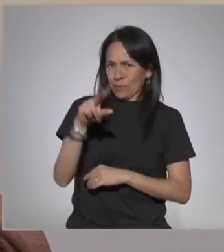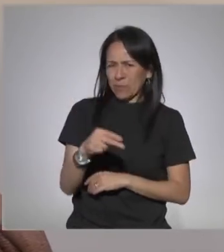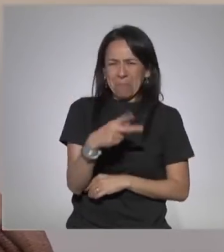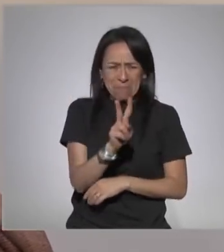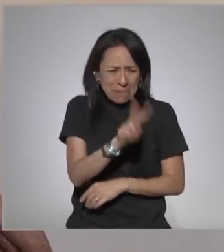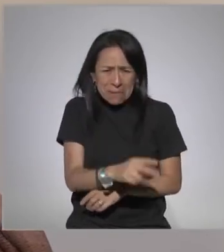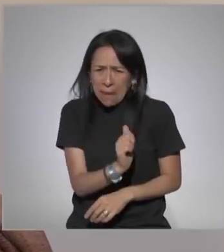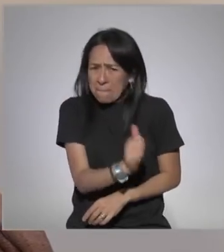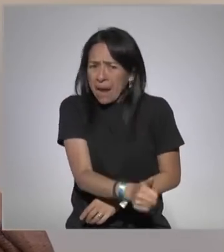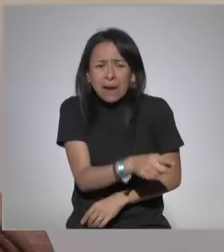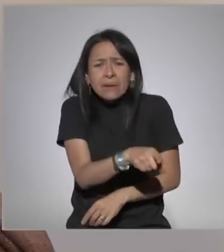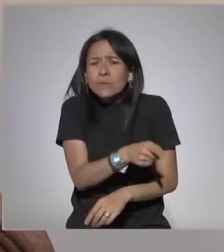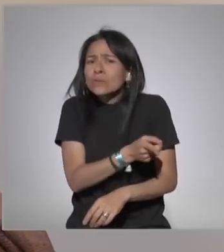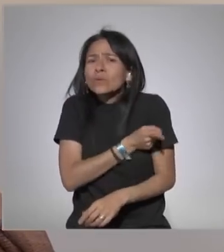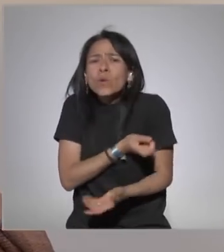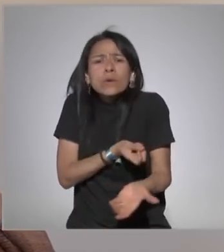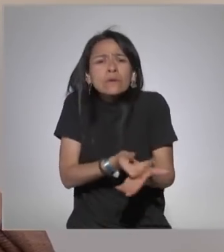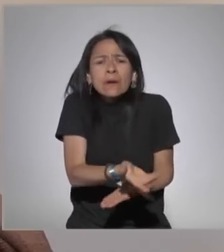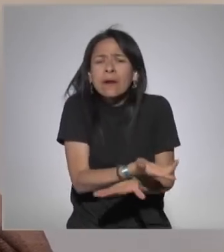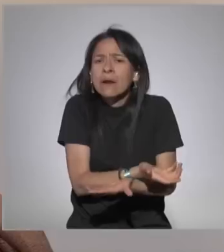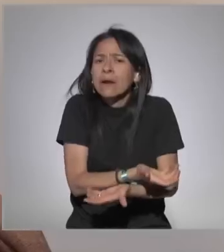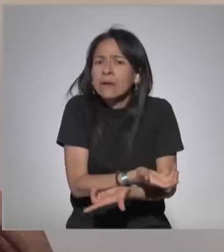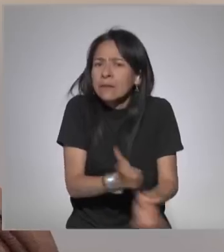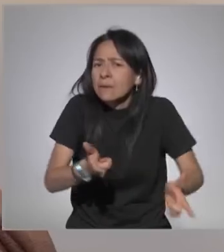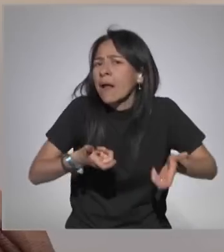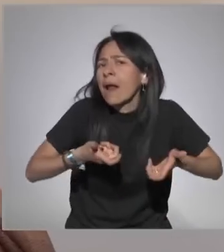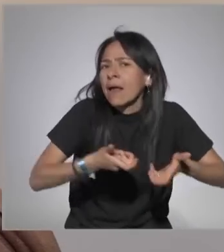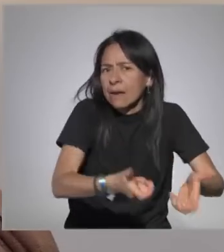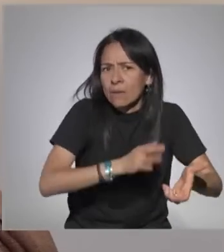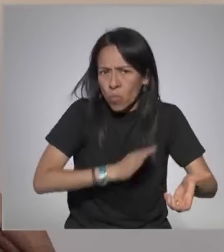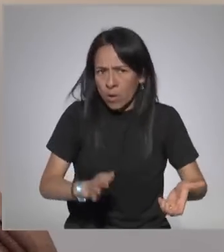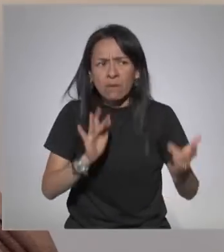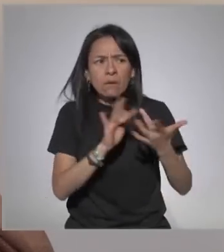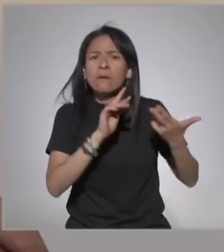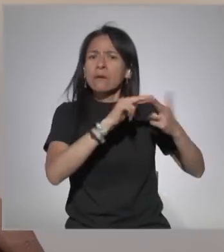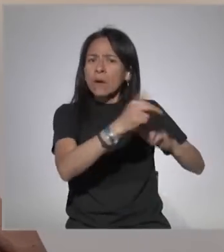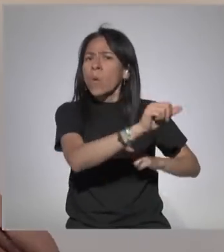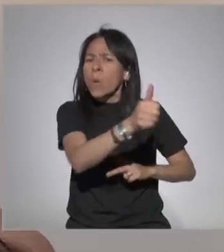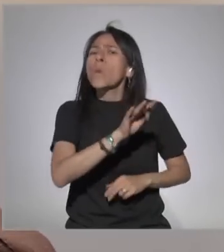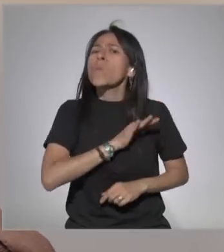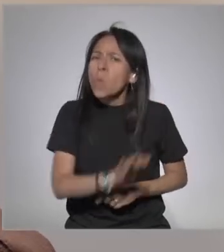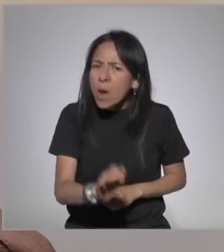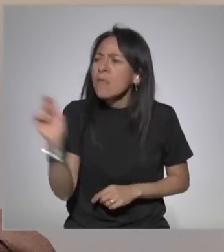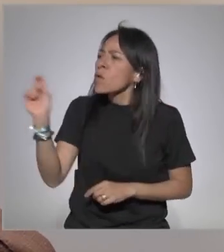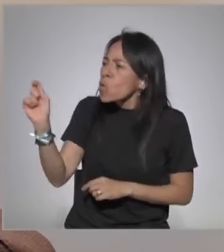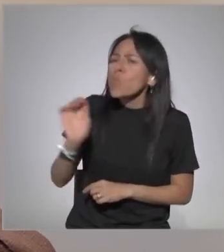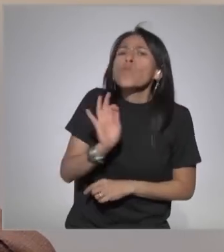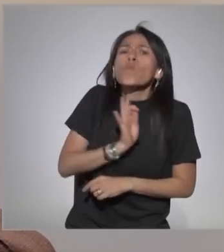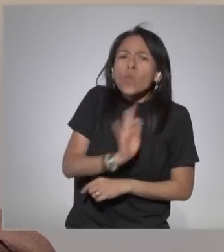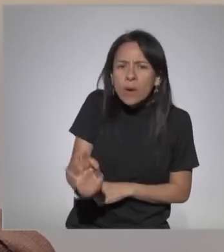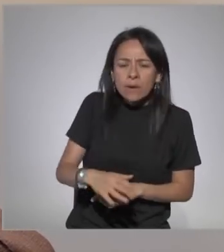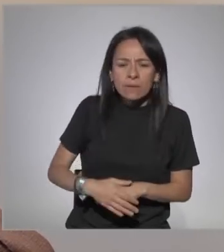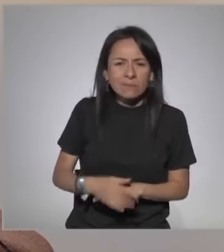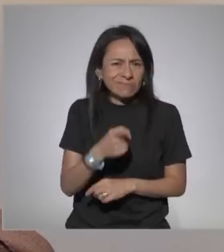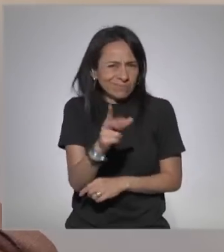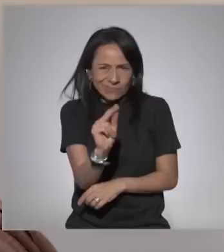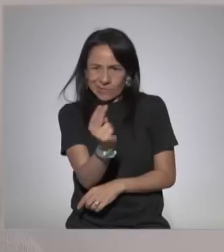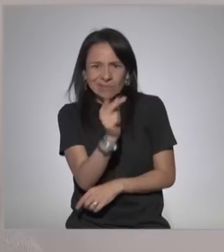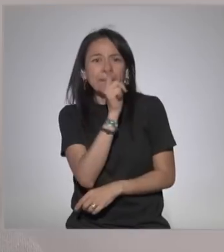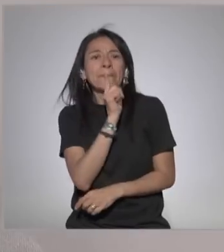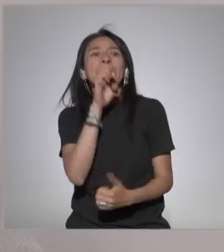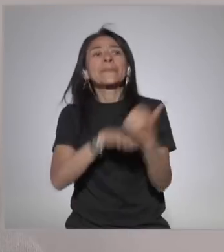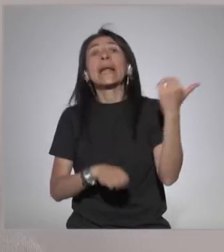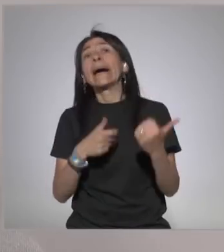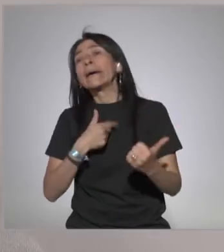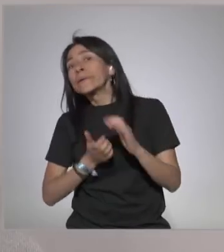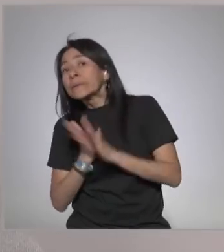incluye y puedo tener una relación y puedo tener un novio bajo las condiciones que uno desee. Y no tendría que mentir y decir que voy al mercado, y no tendría